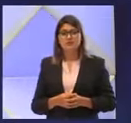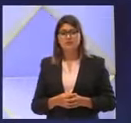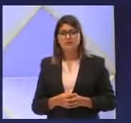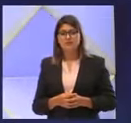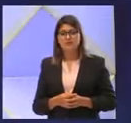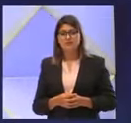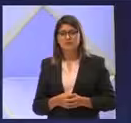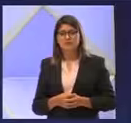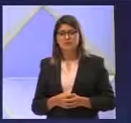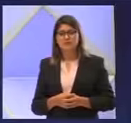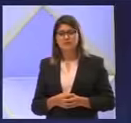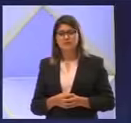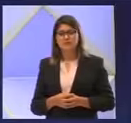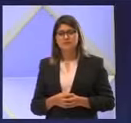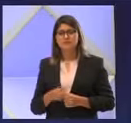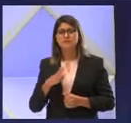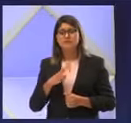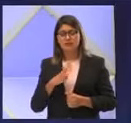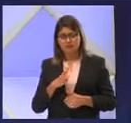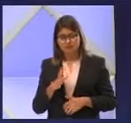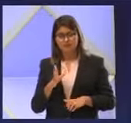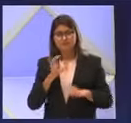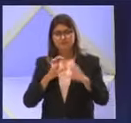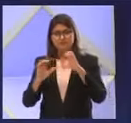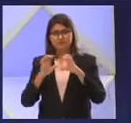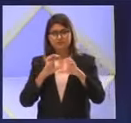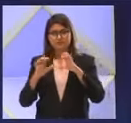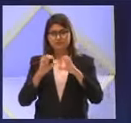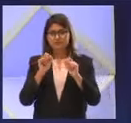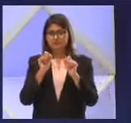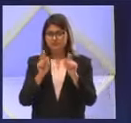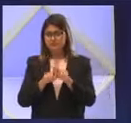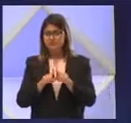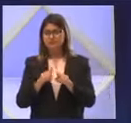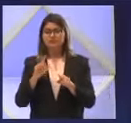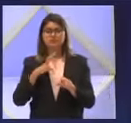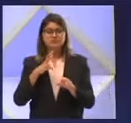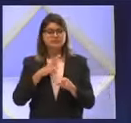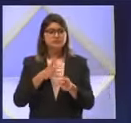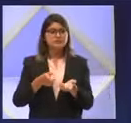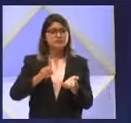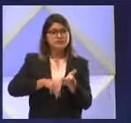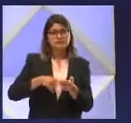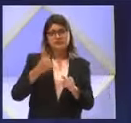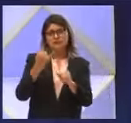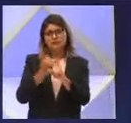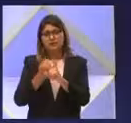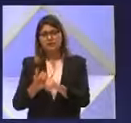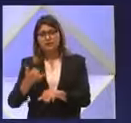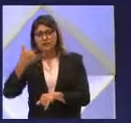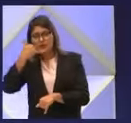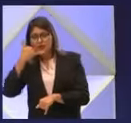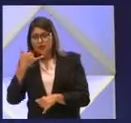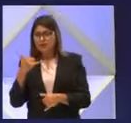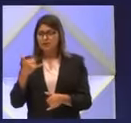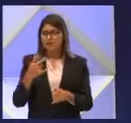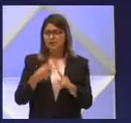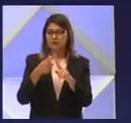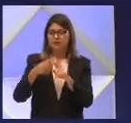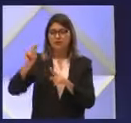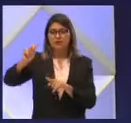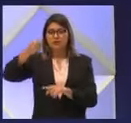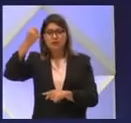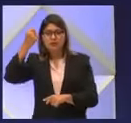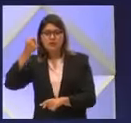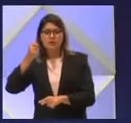información y comunicación es el sistema de dispositivos componentes hardware software inteligencia artificial tecnología espacial bueno